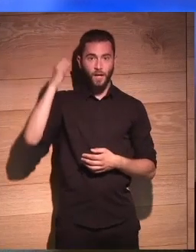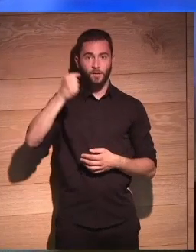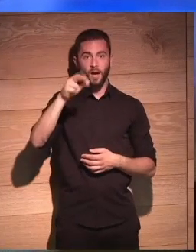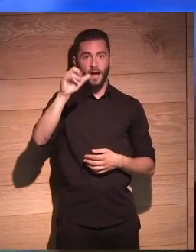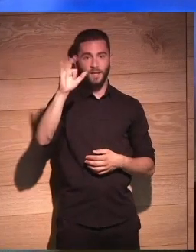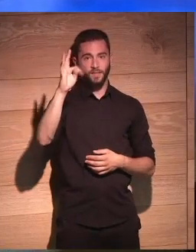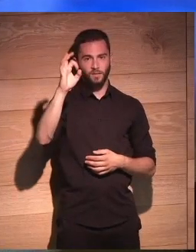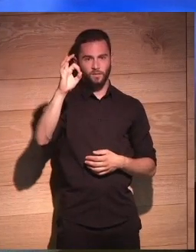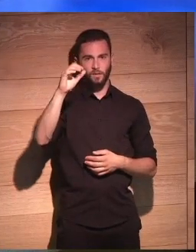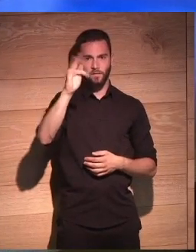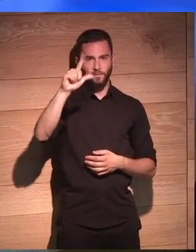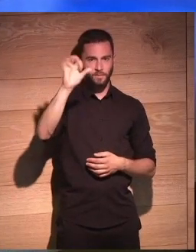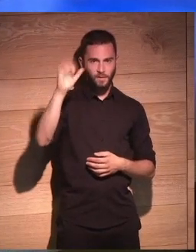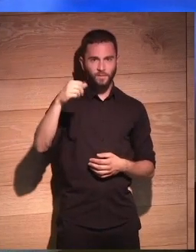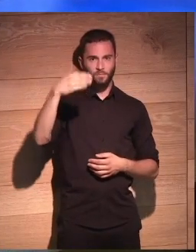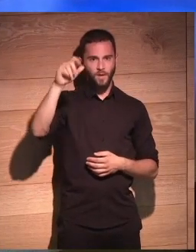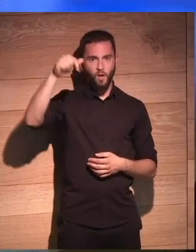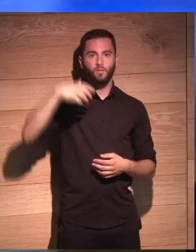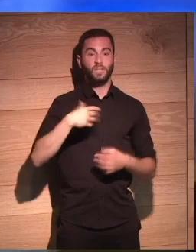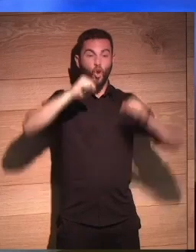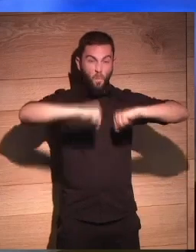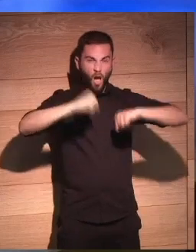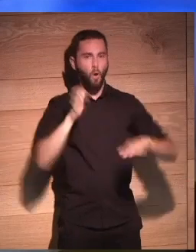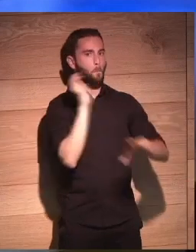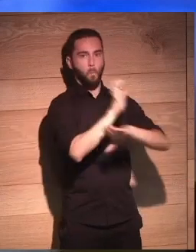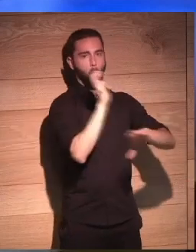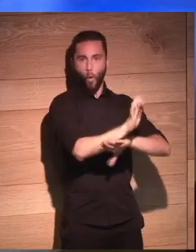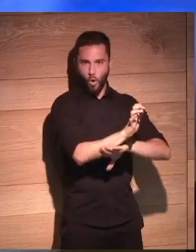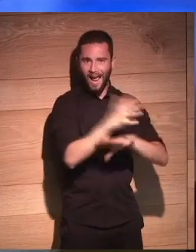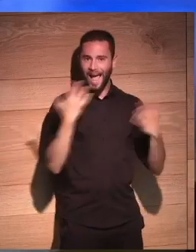burlaban de manera brutal, ¿no?, de la gente mayor. Entonces, esta idea de que